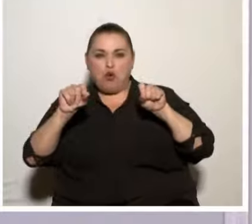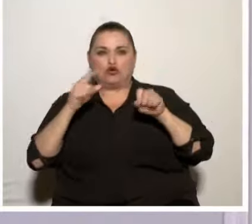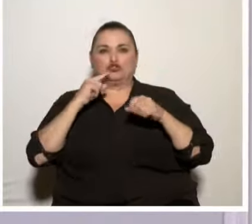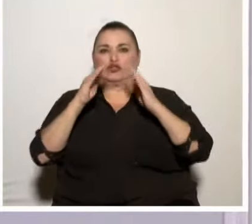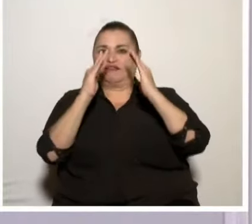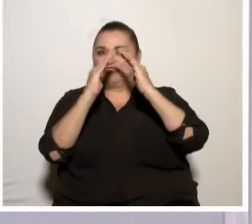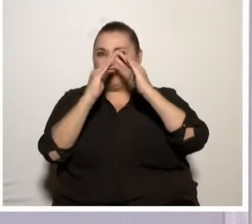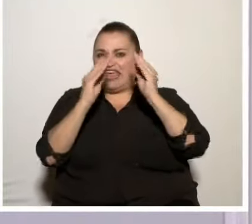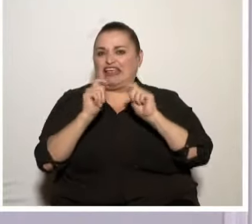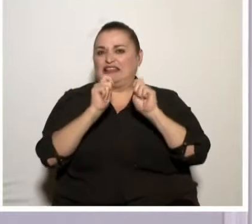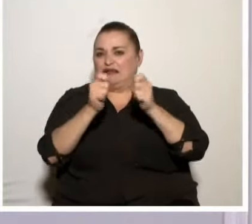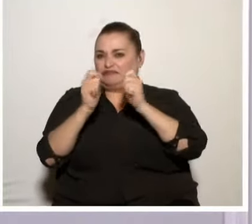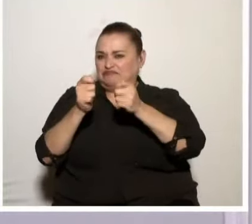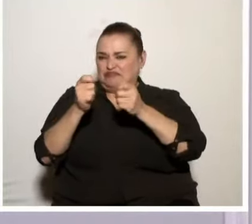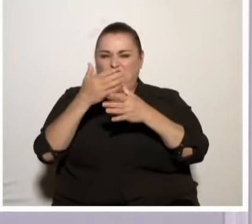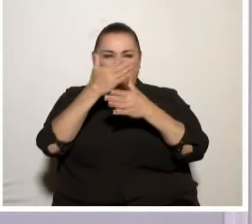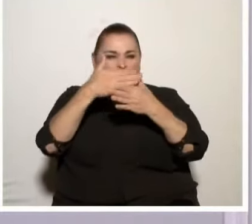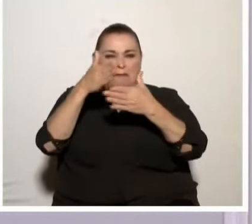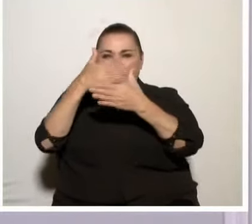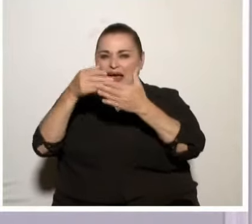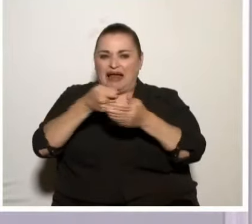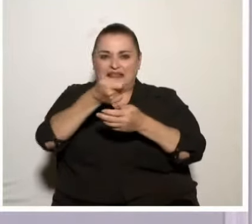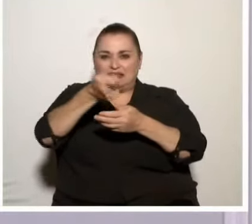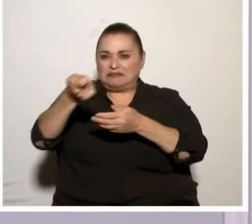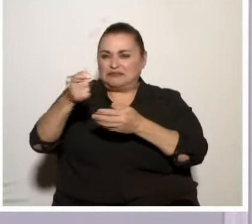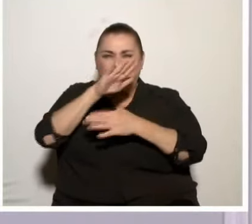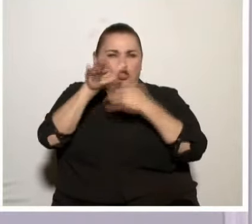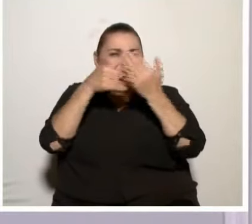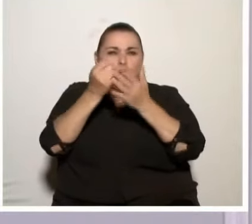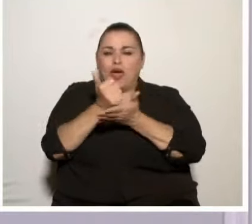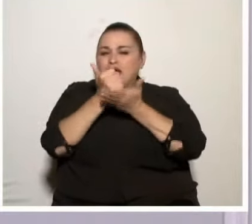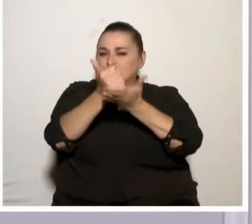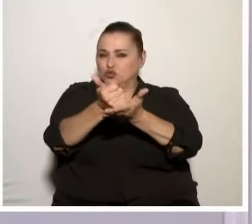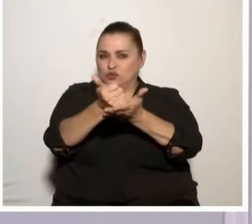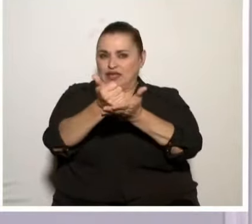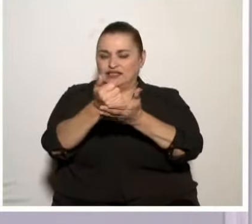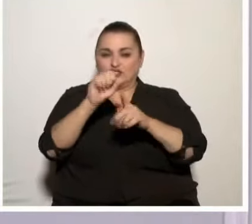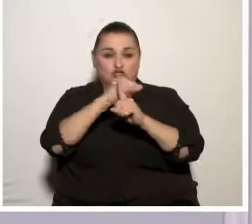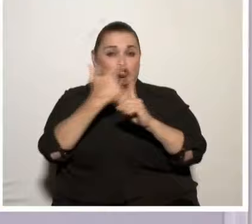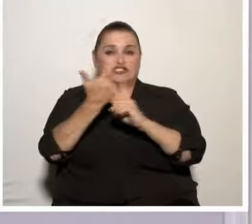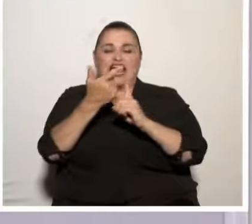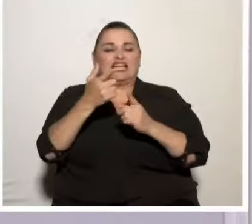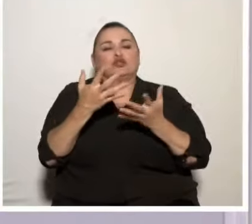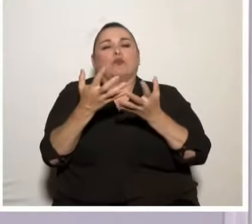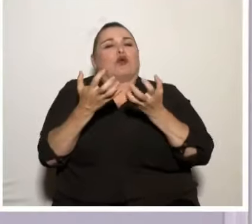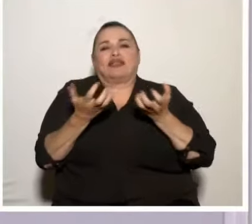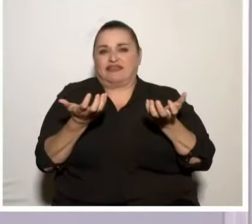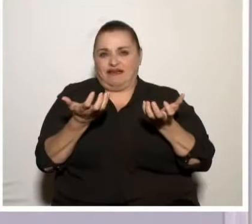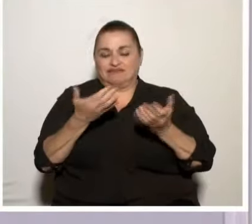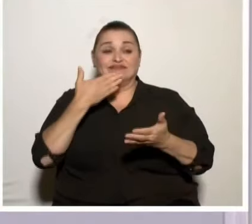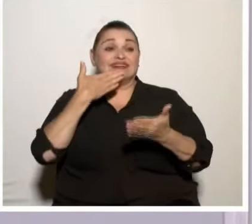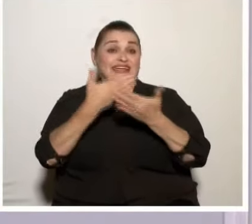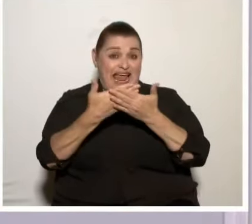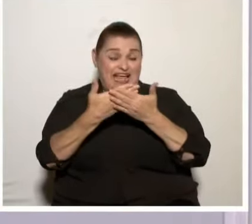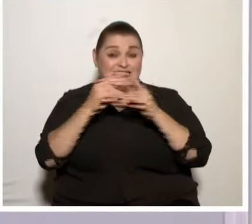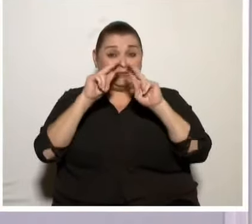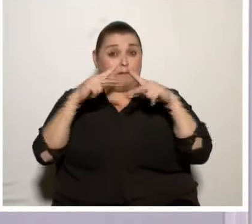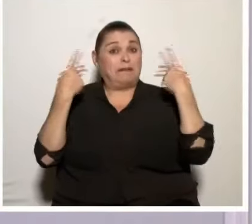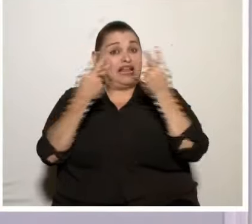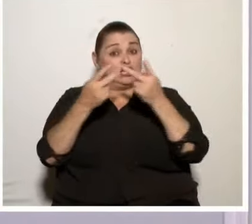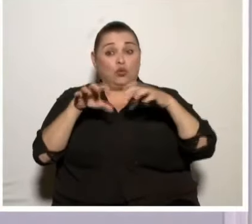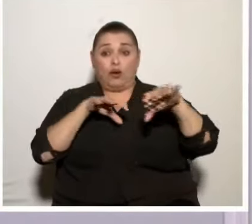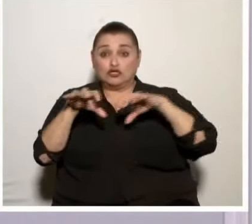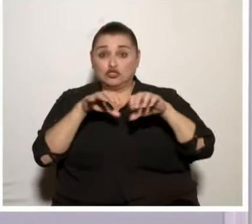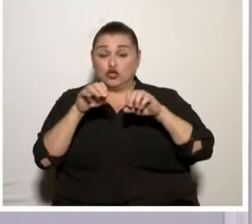repartían todas las ayudas sociales a su antojo. Gracias a un partido Acción Ciudadana que